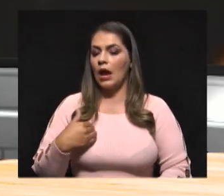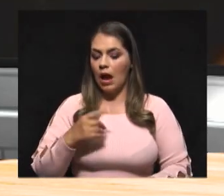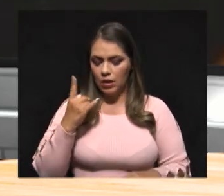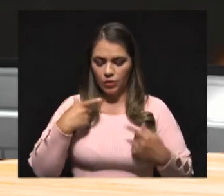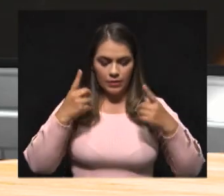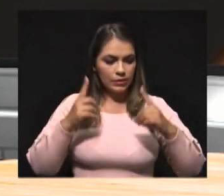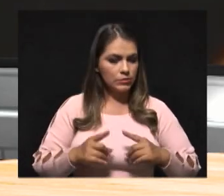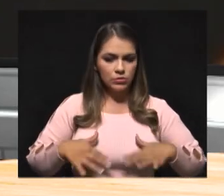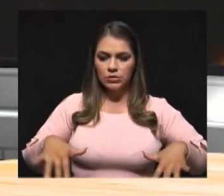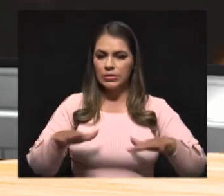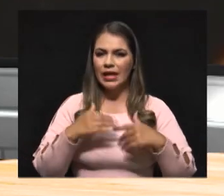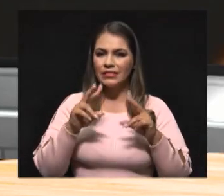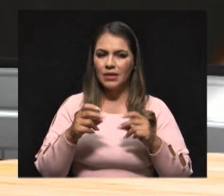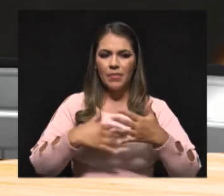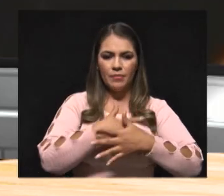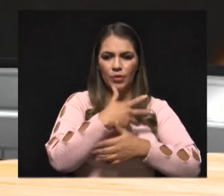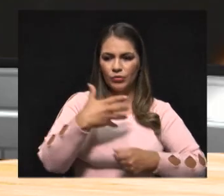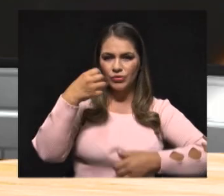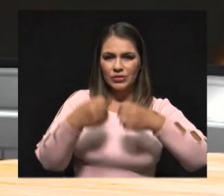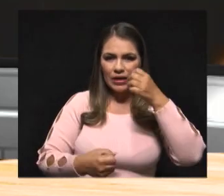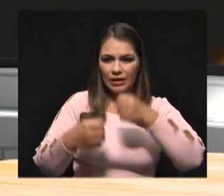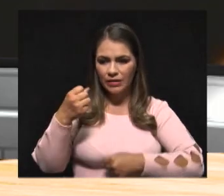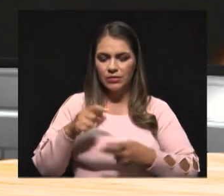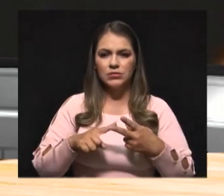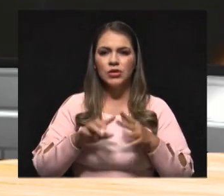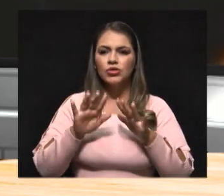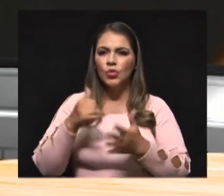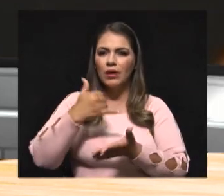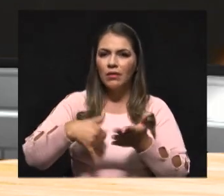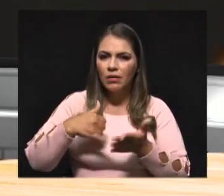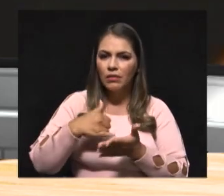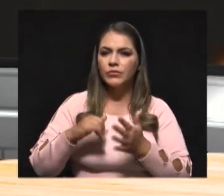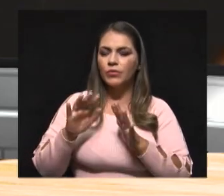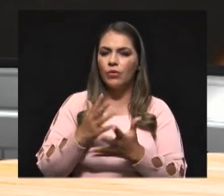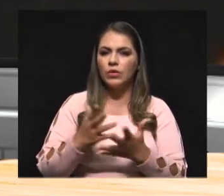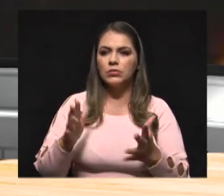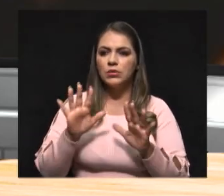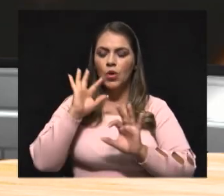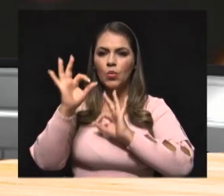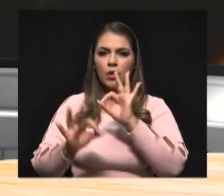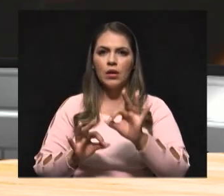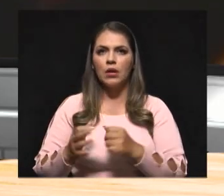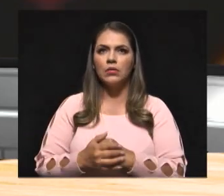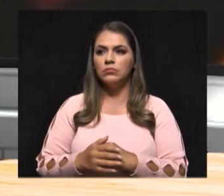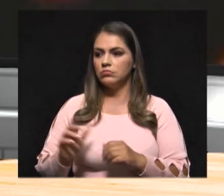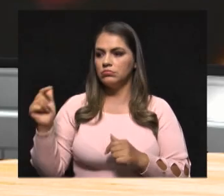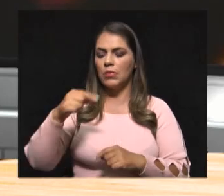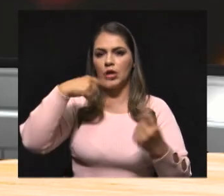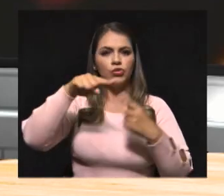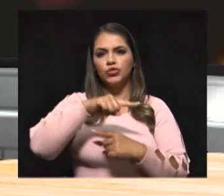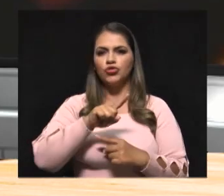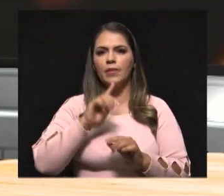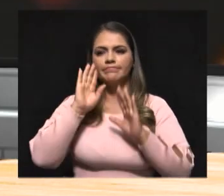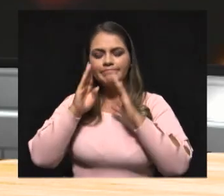garantizarán que todo el tema de producción de leche y todos sus derivados estuviera más protegido que simplemente el convertirse en una